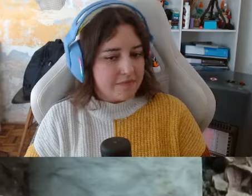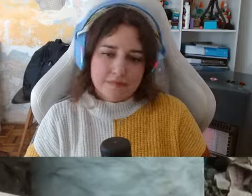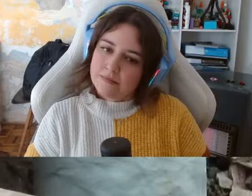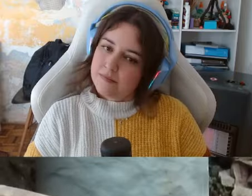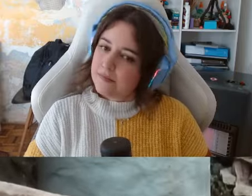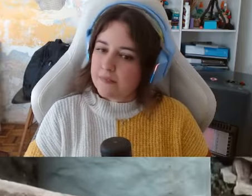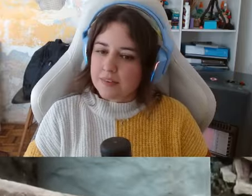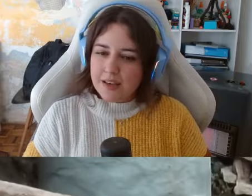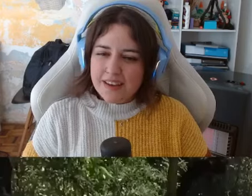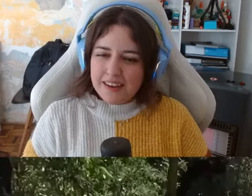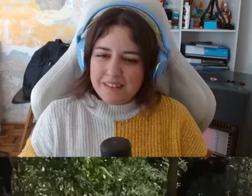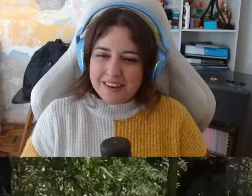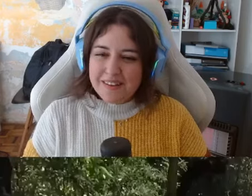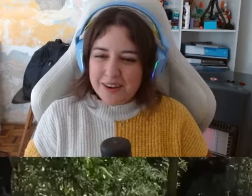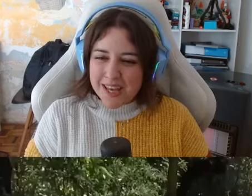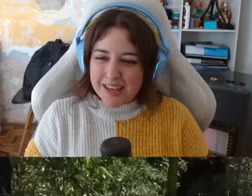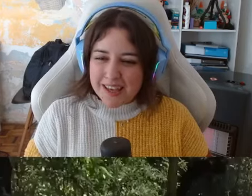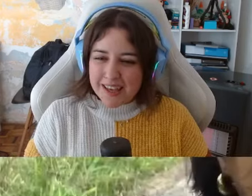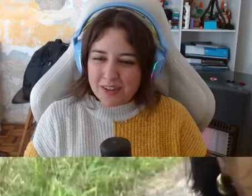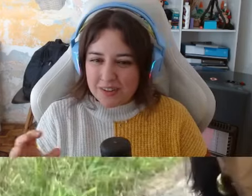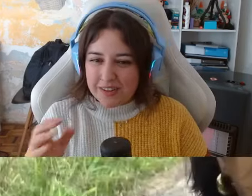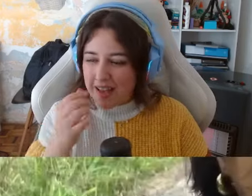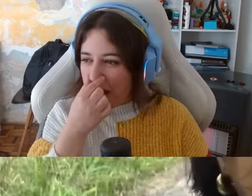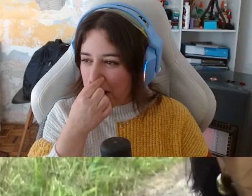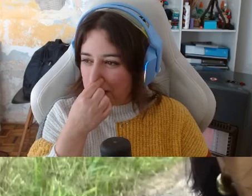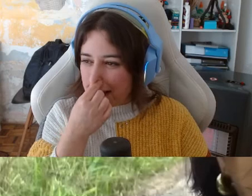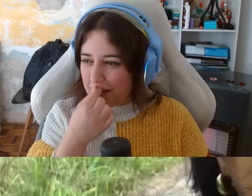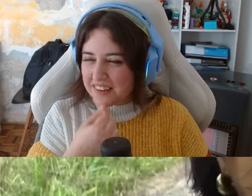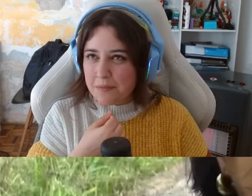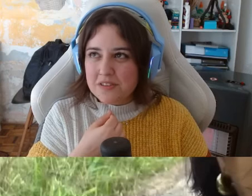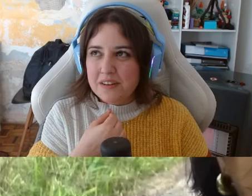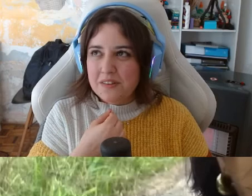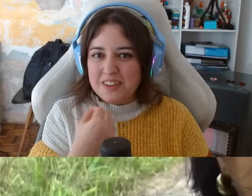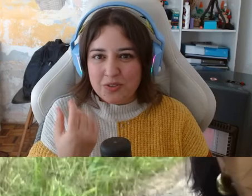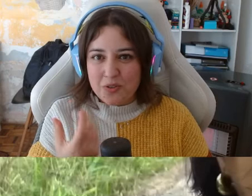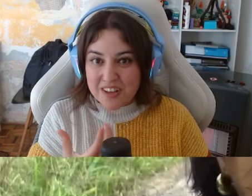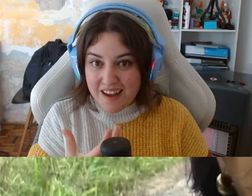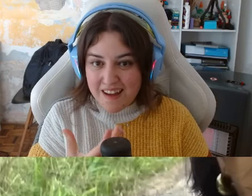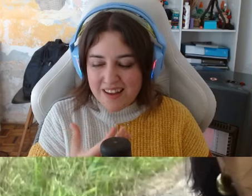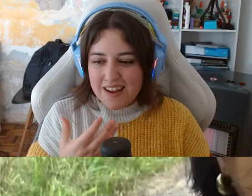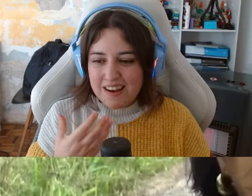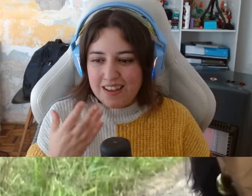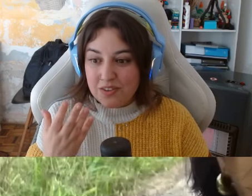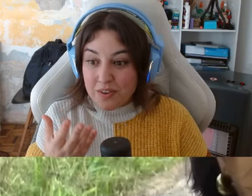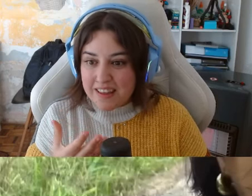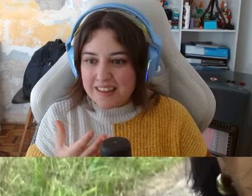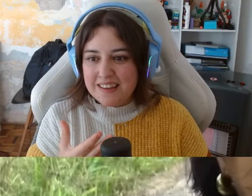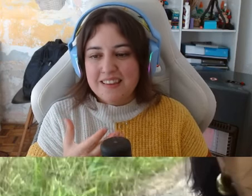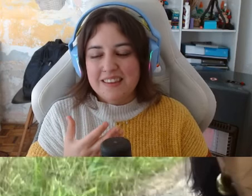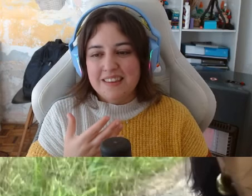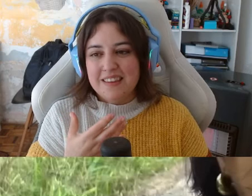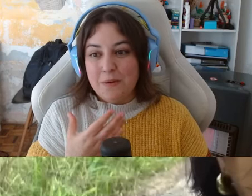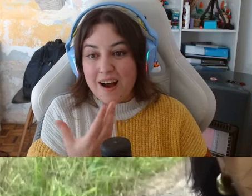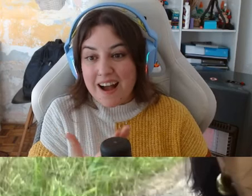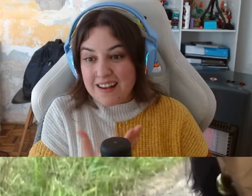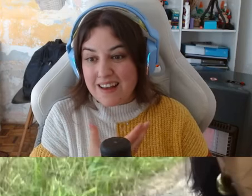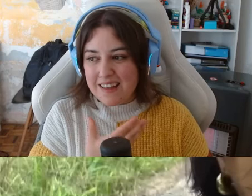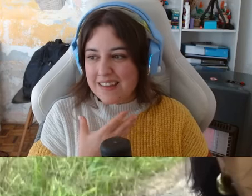superarse. Qué increíble, ¿no? Que esto atraiga, o sea, lo que estamos hablando de historia, la historia